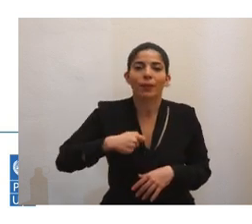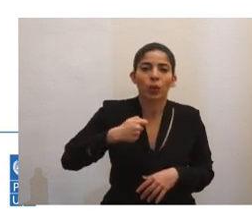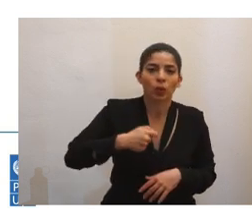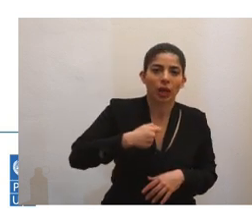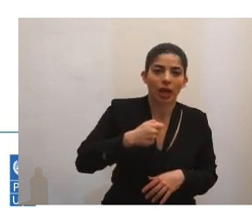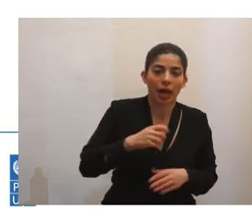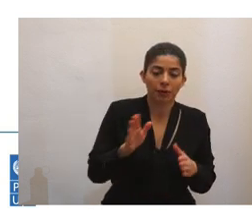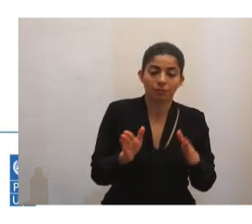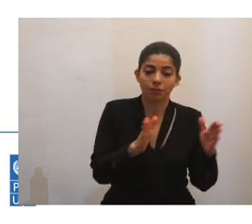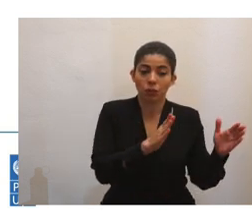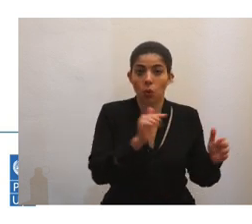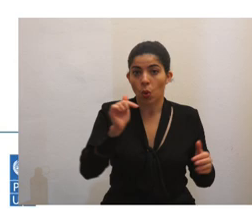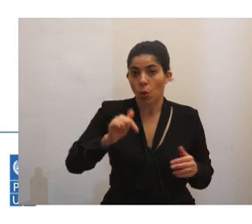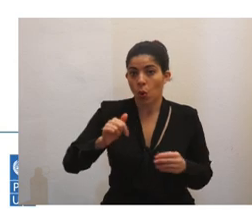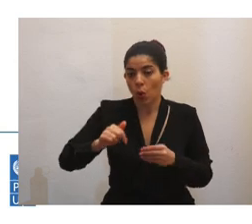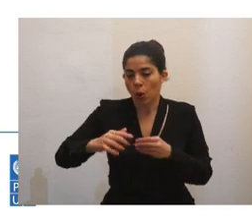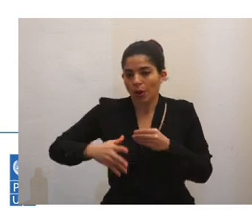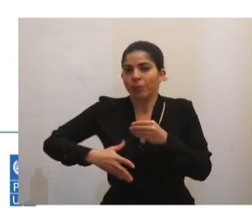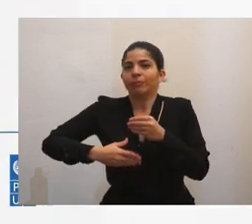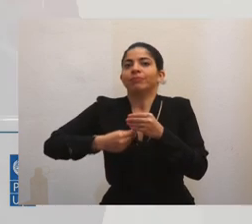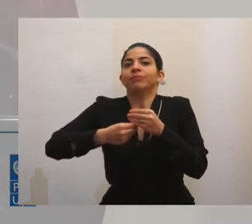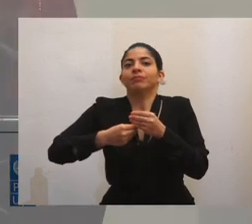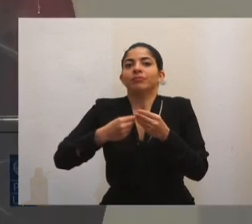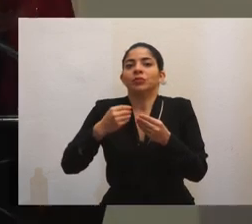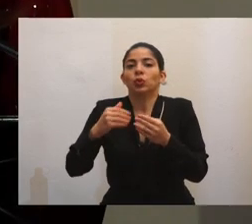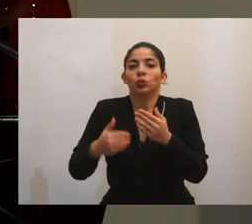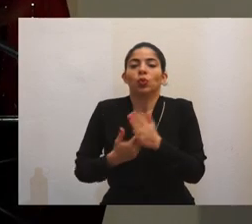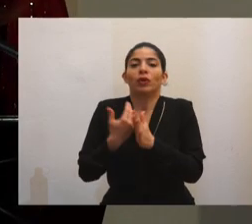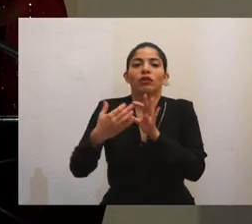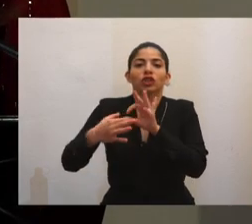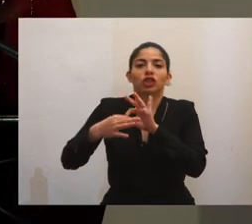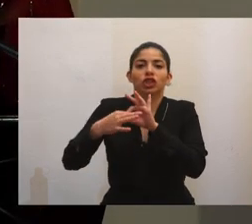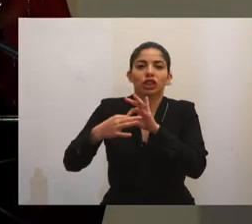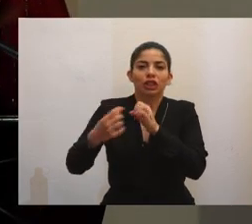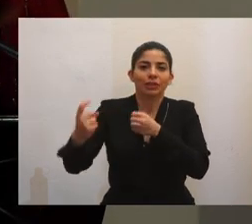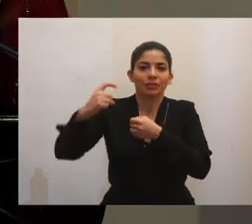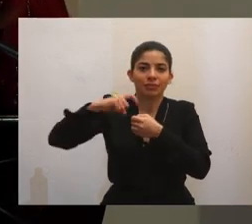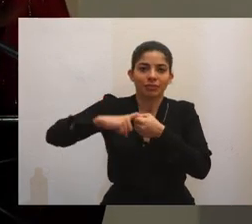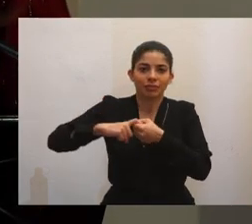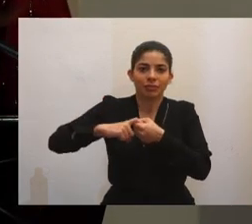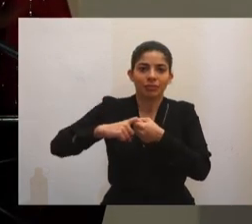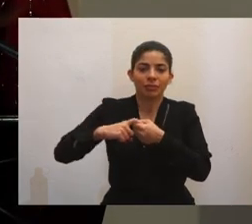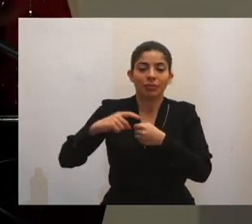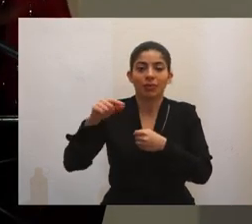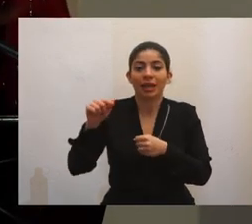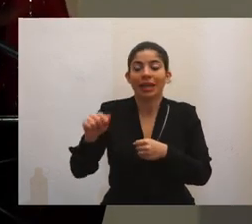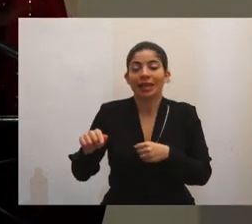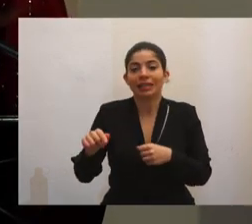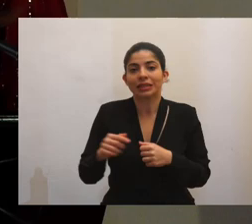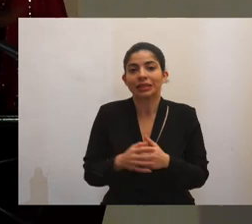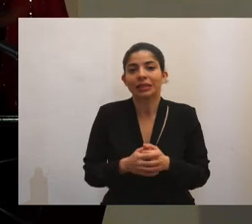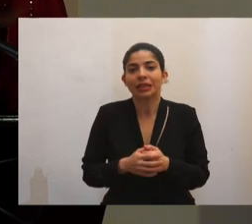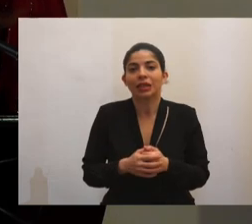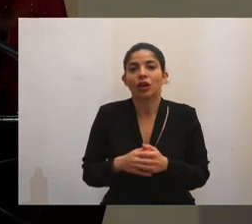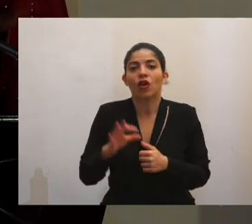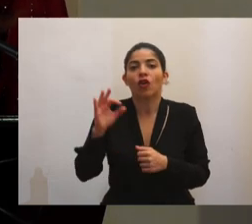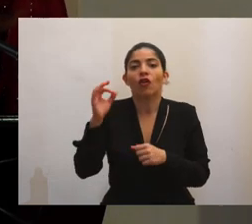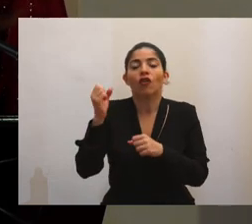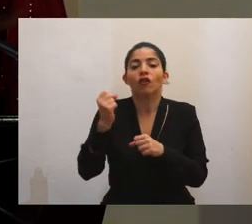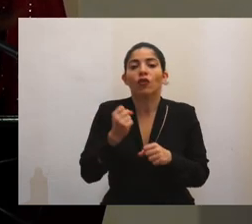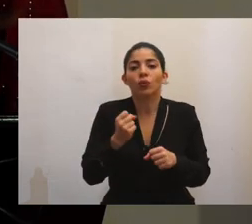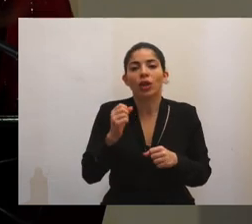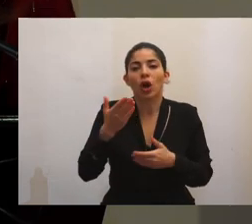Adicionalmente, hoy nos alegramos de sumar a un nuevo socio al programa, siendo esta la Funde Cooperación